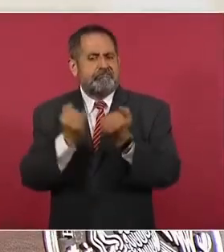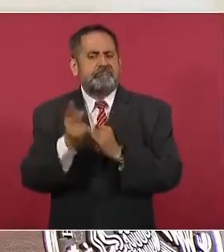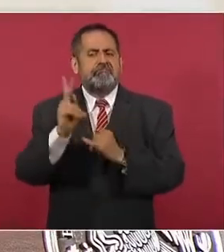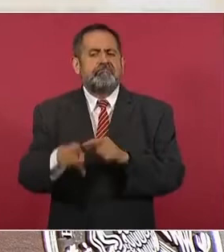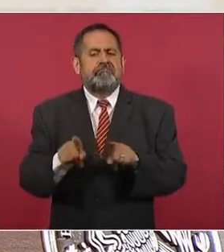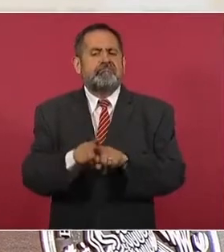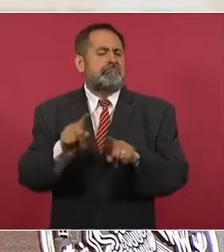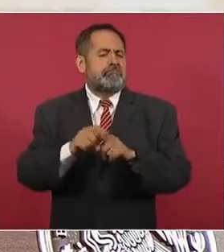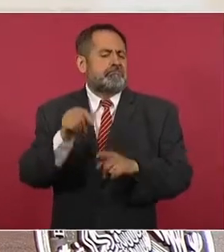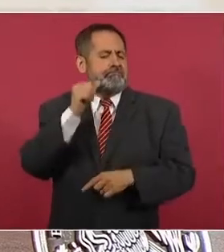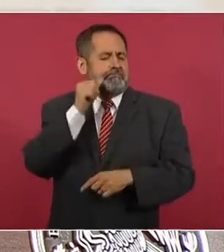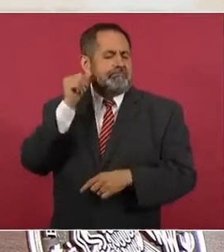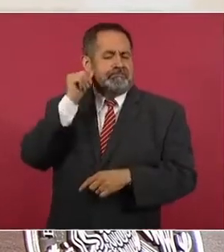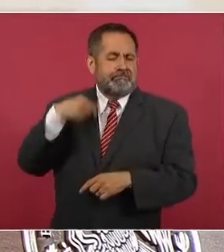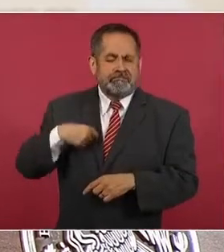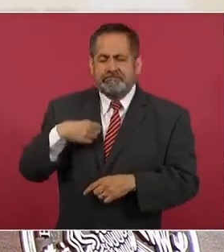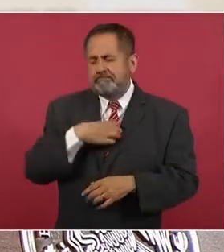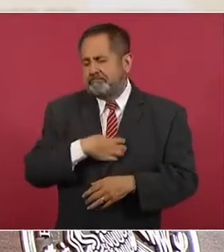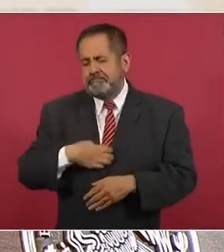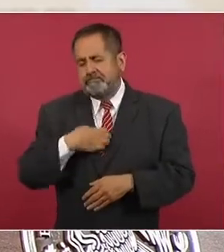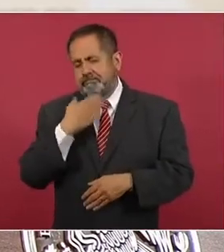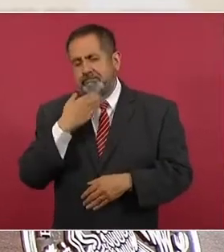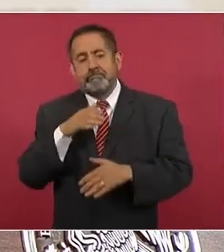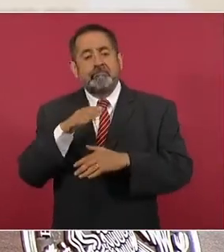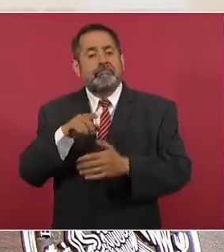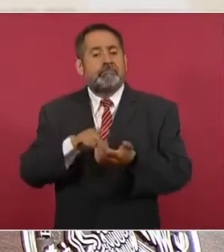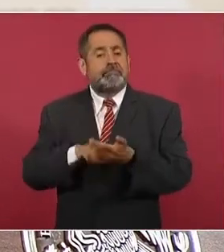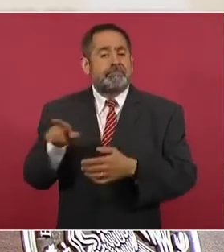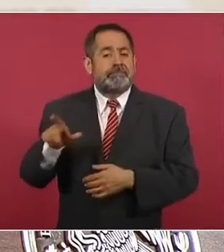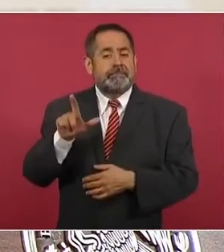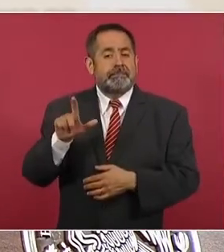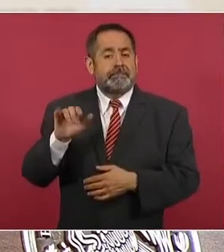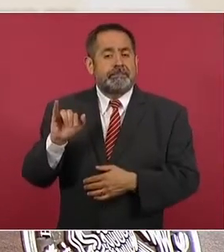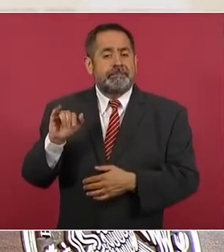contento con lo del litio.